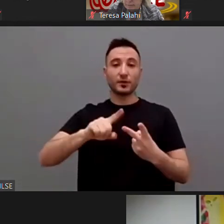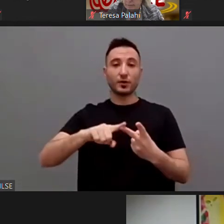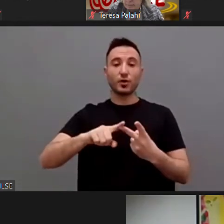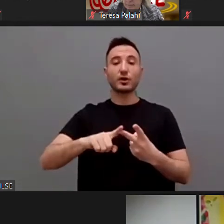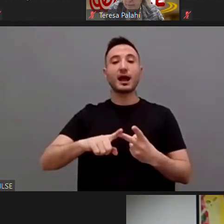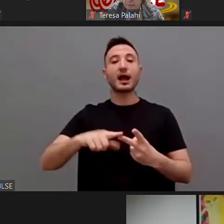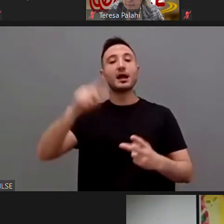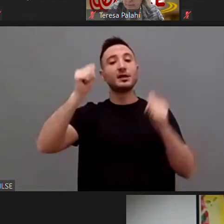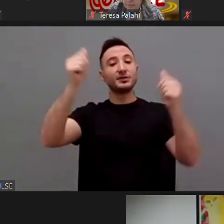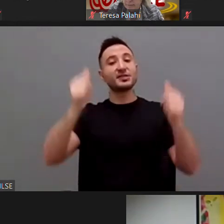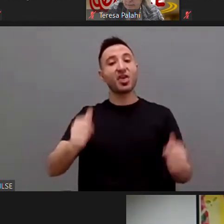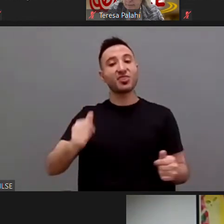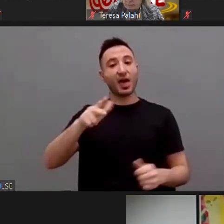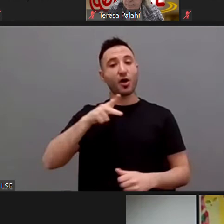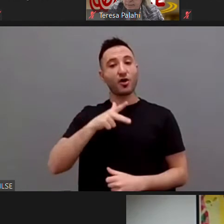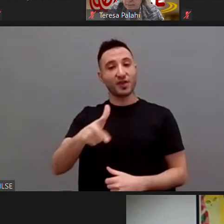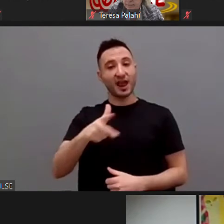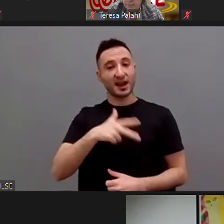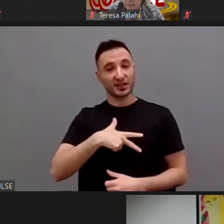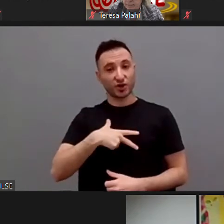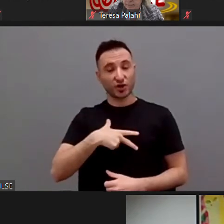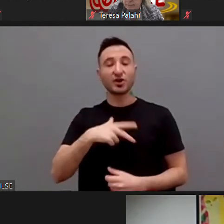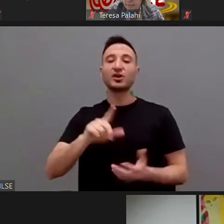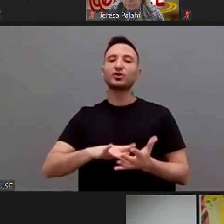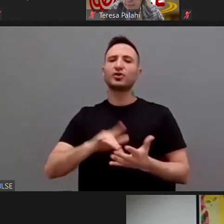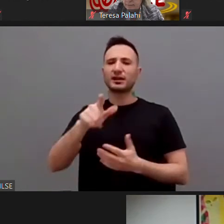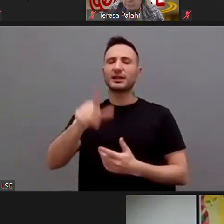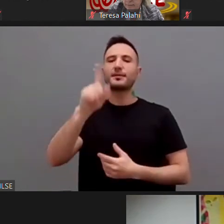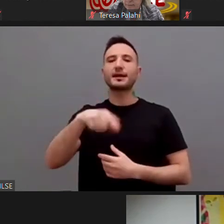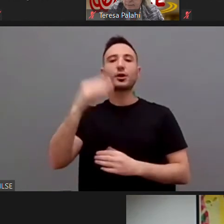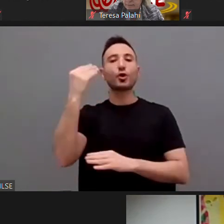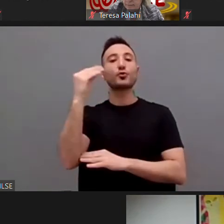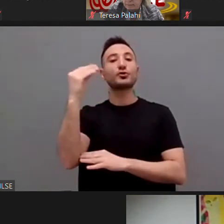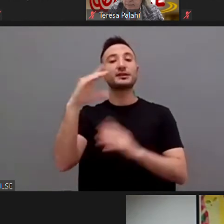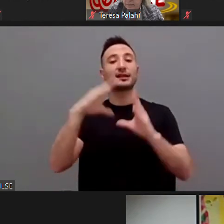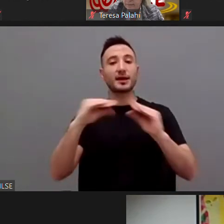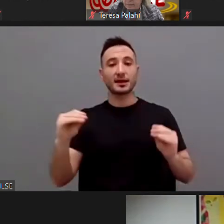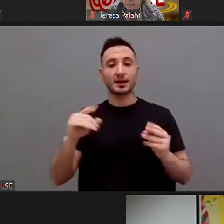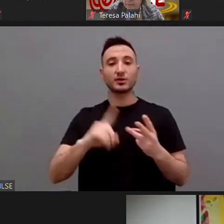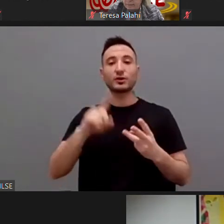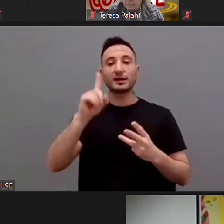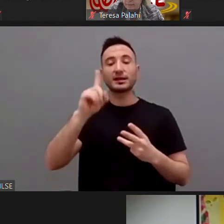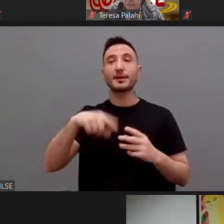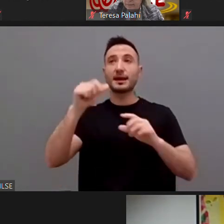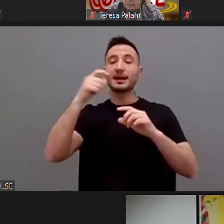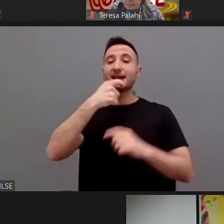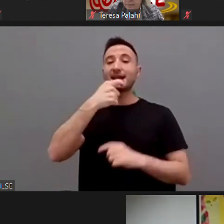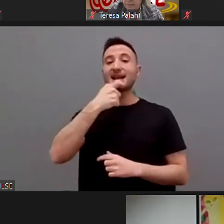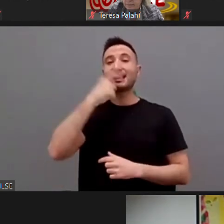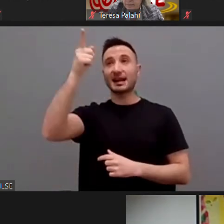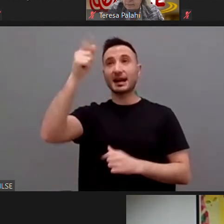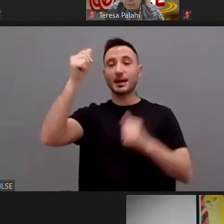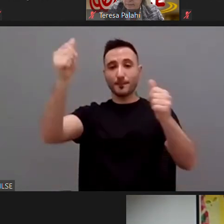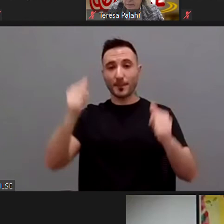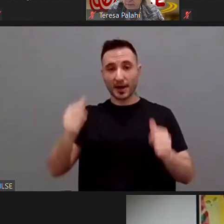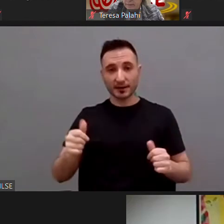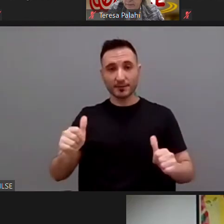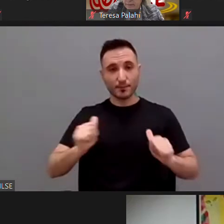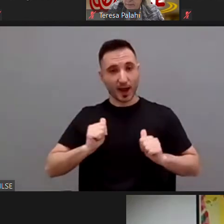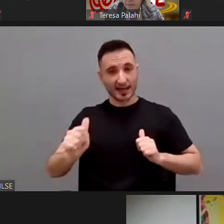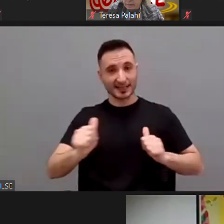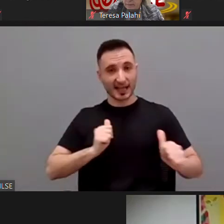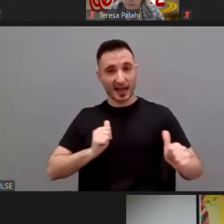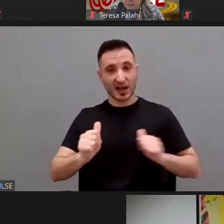Madrid, es máster en Derecho Mercantil Internacional por la Universidad de Nottingham, en Inglaterra, máster en Práctica Jurídica y Derecho